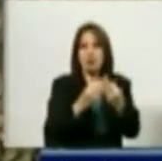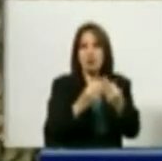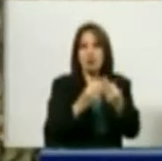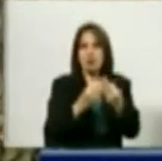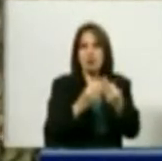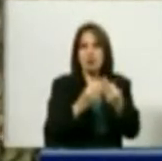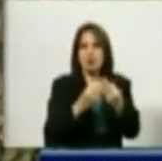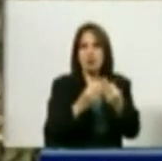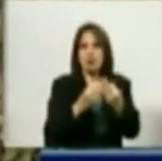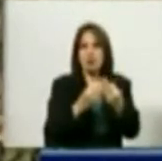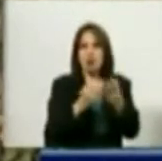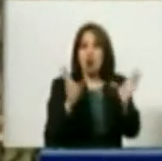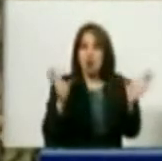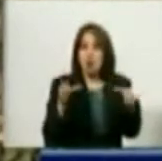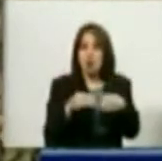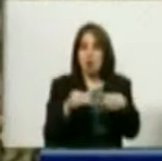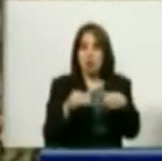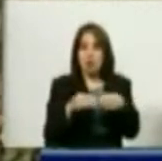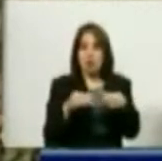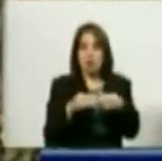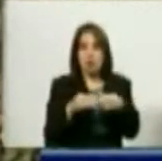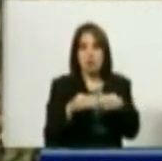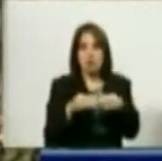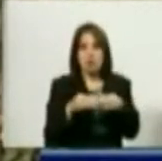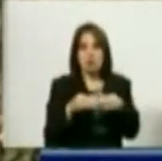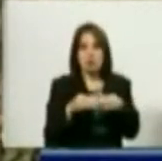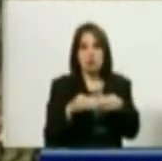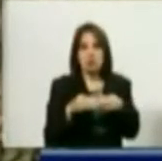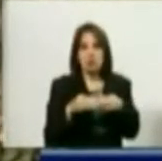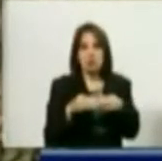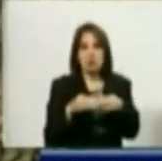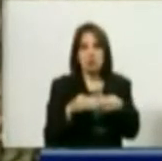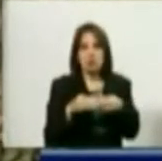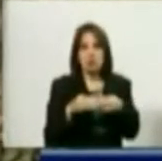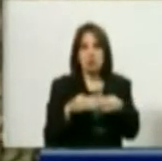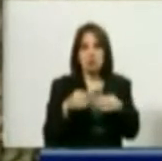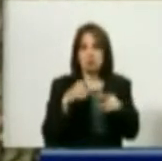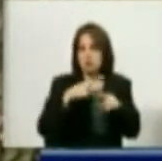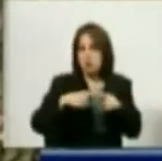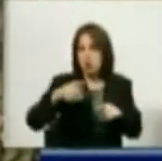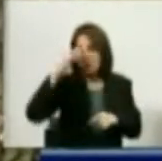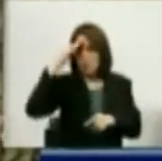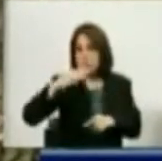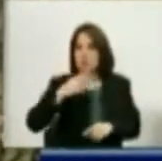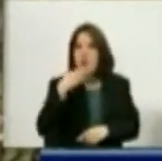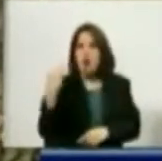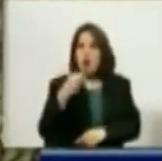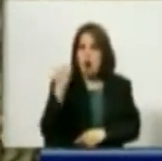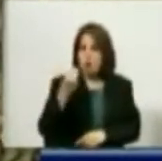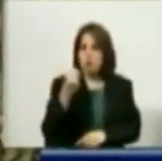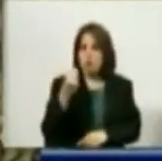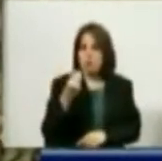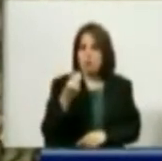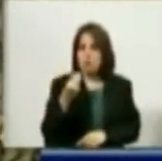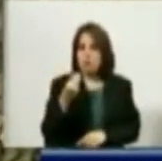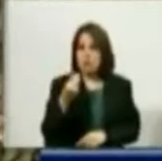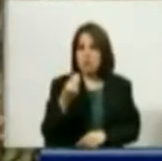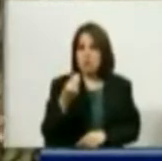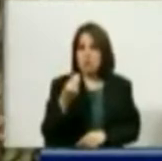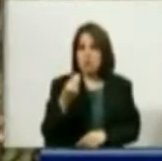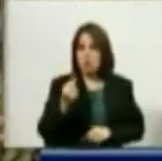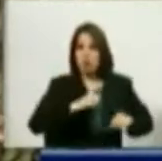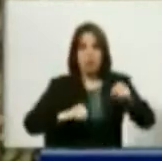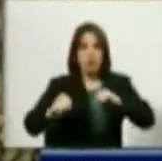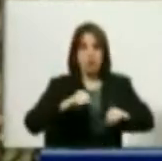Nos reuníamos por ahí de Cadete faltando y de oficiales también en el movimiento del mbr